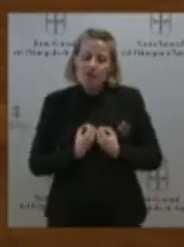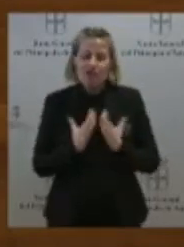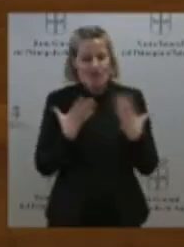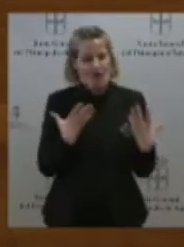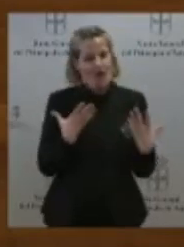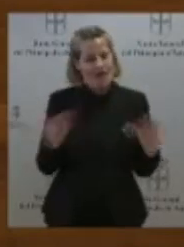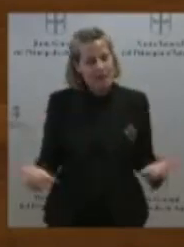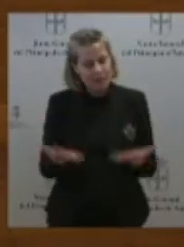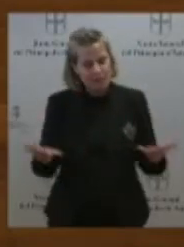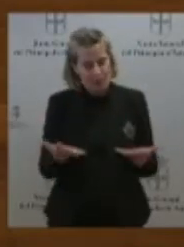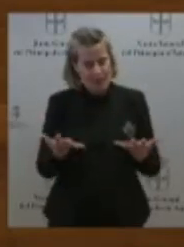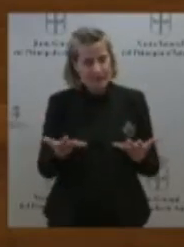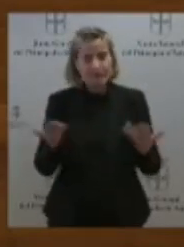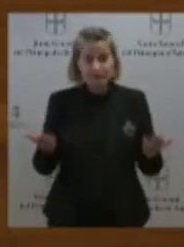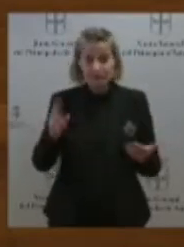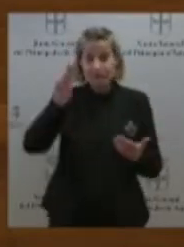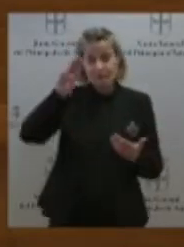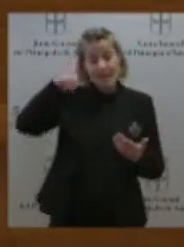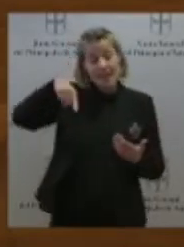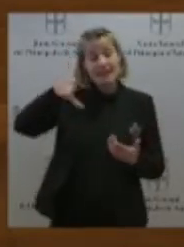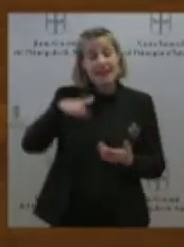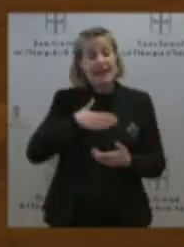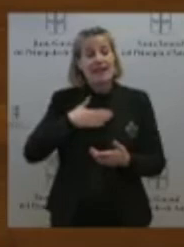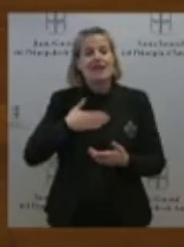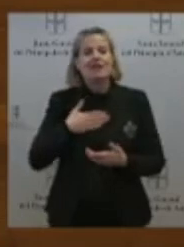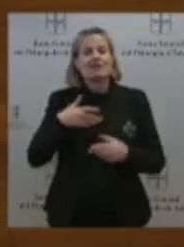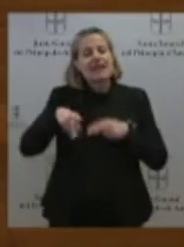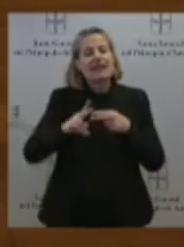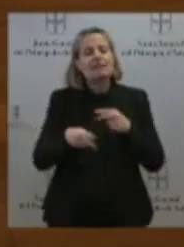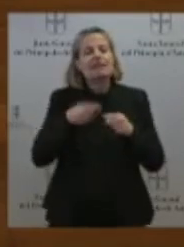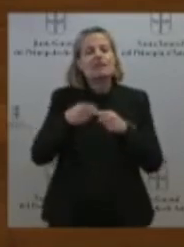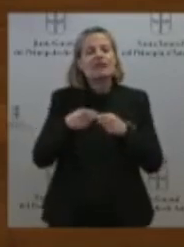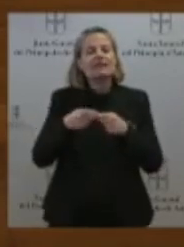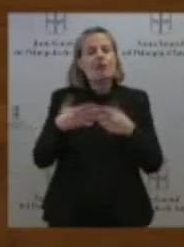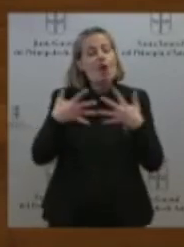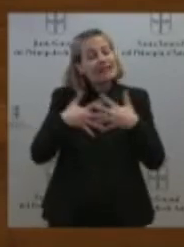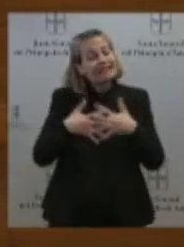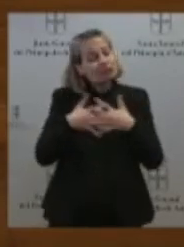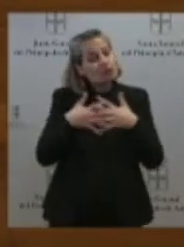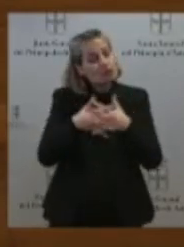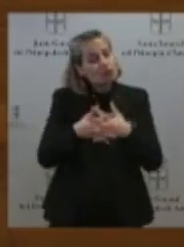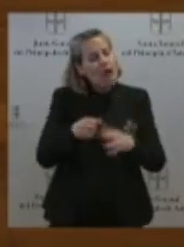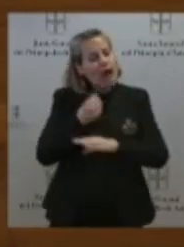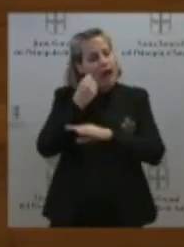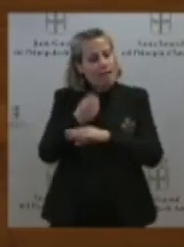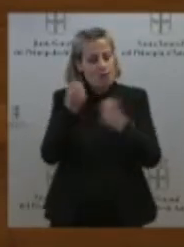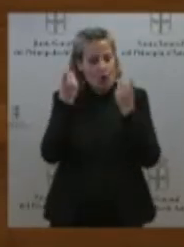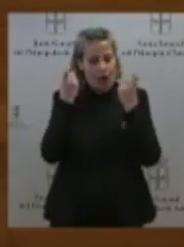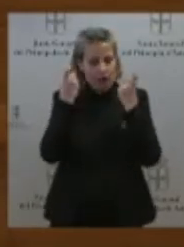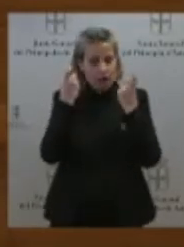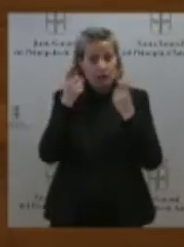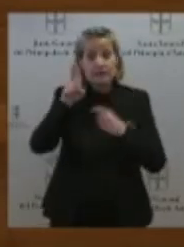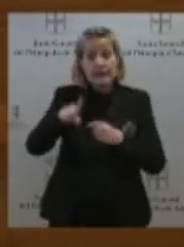herramienta que contribuya al desarrollo de una estructura de apoyo para el alumnado y a la integración de los planes de cada centro en una matriz coordinada a